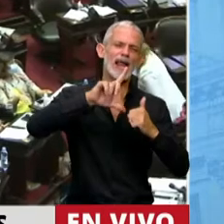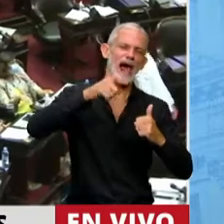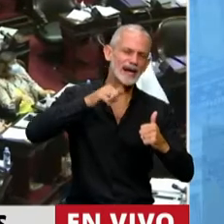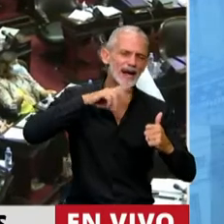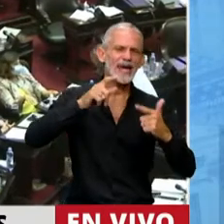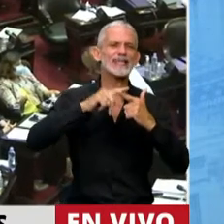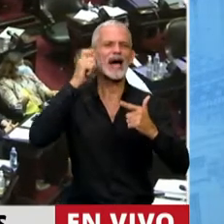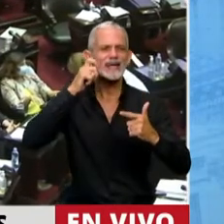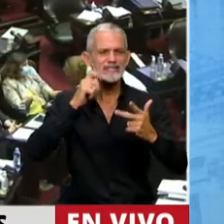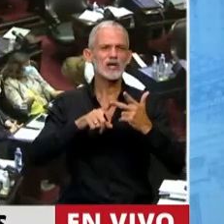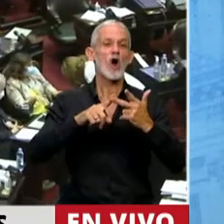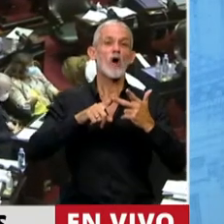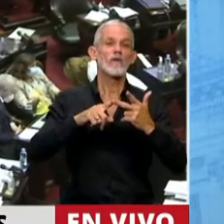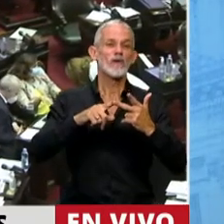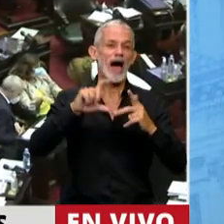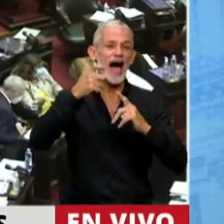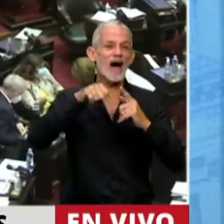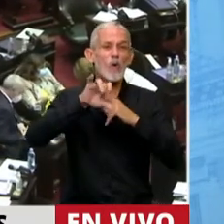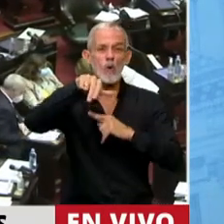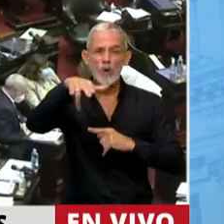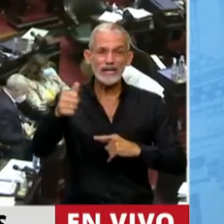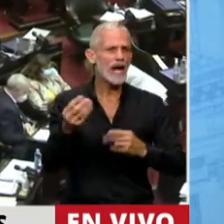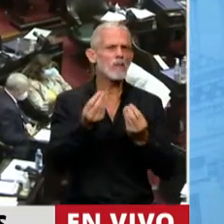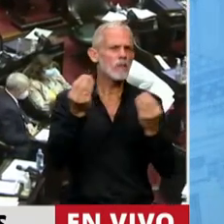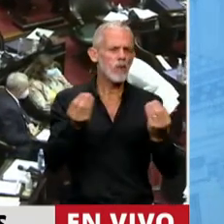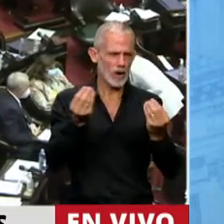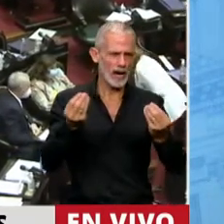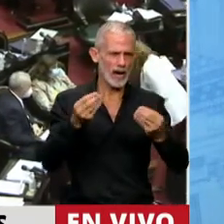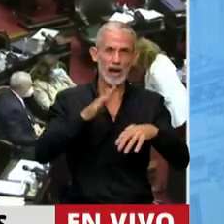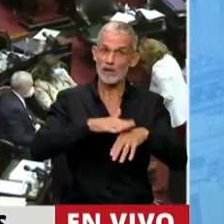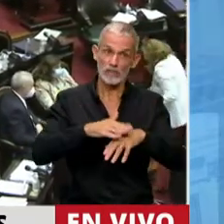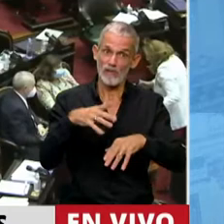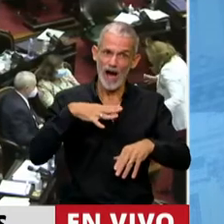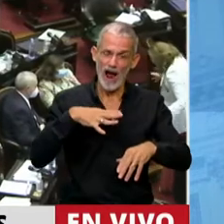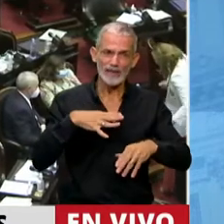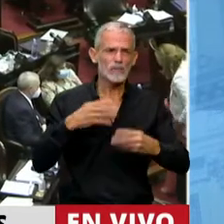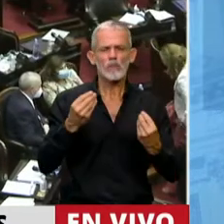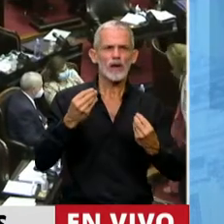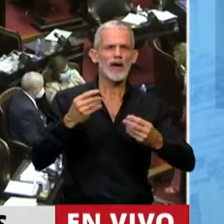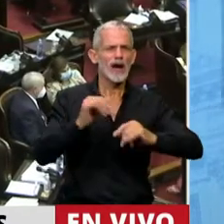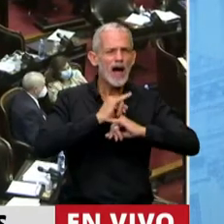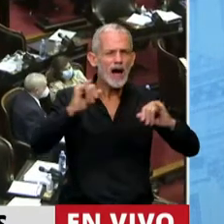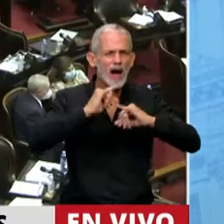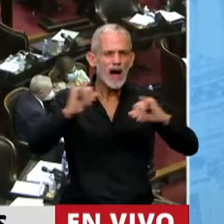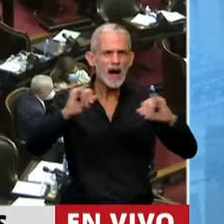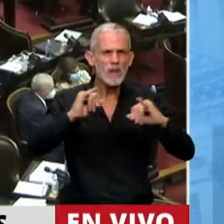Acuña, Kicillof y todos los gobernadores, por la decidida